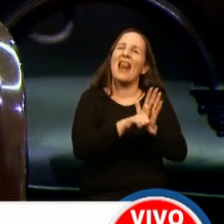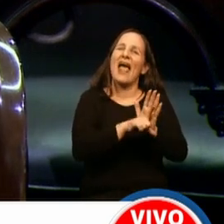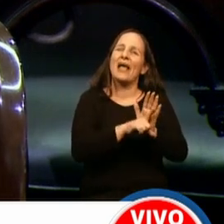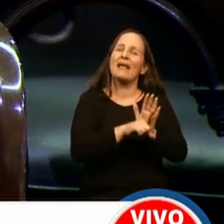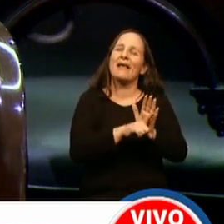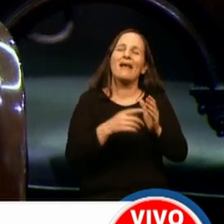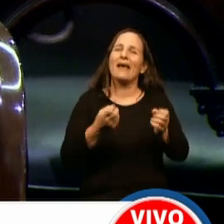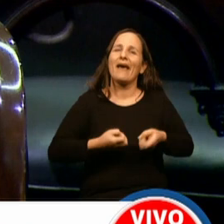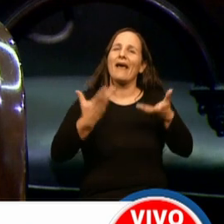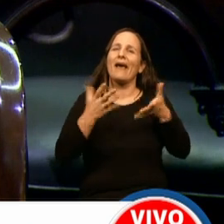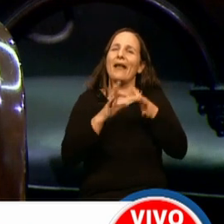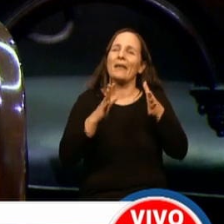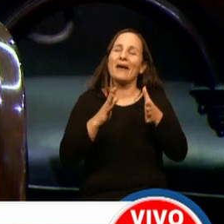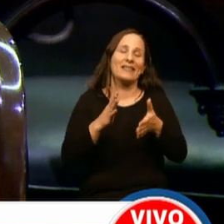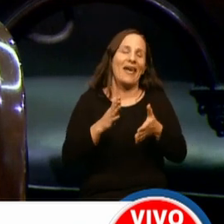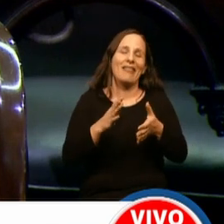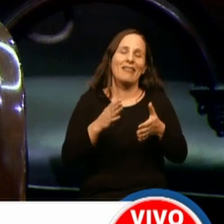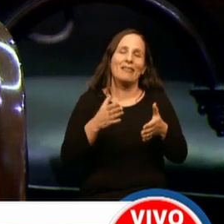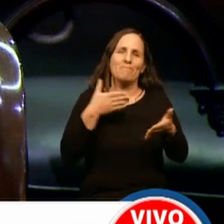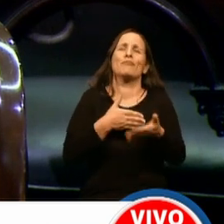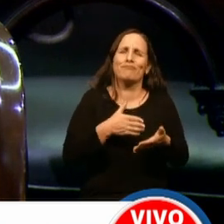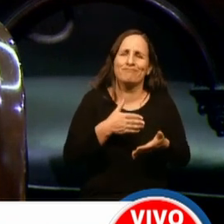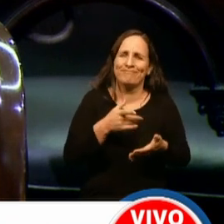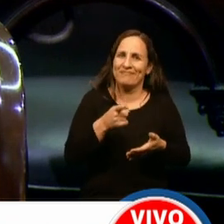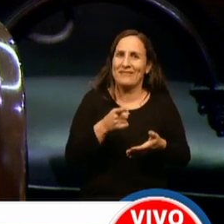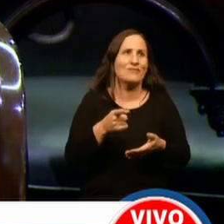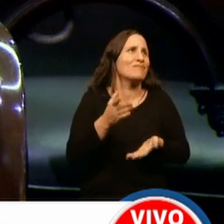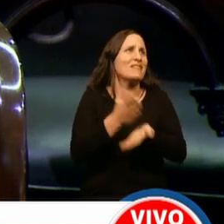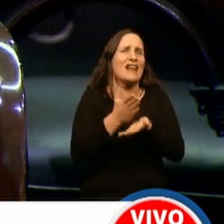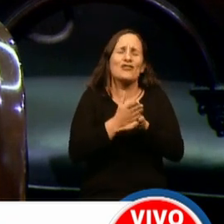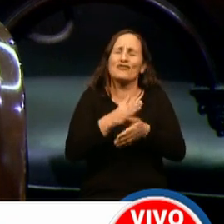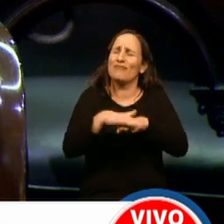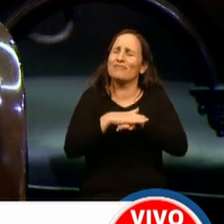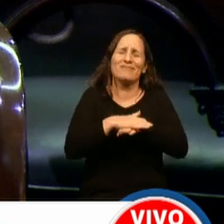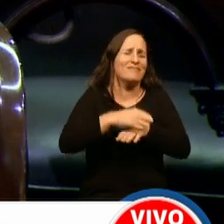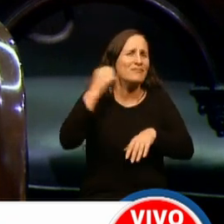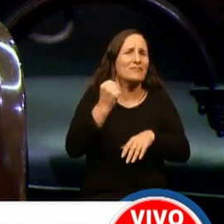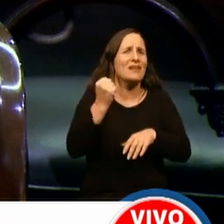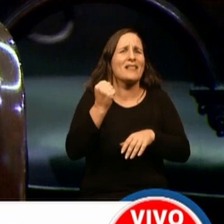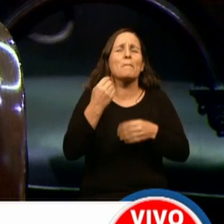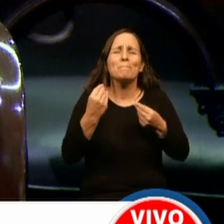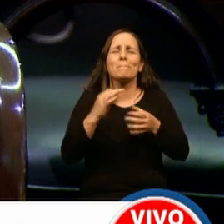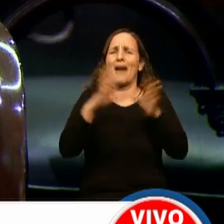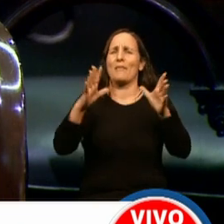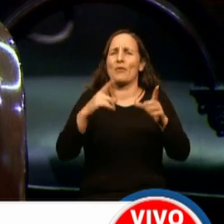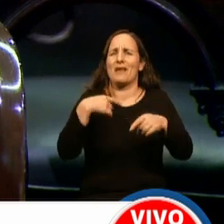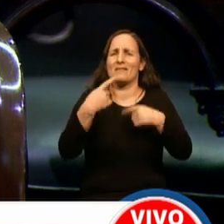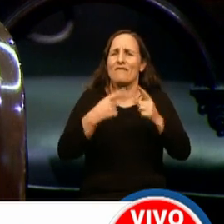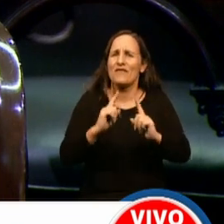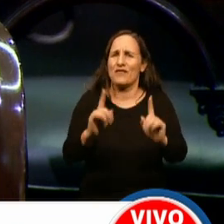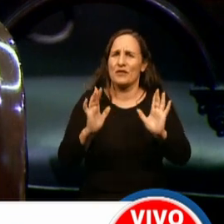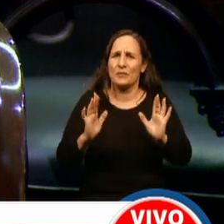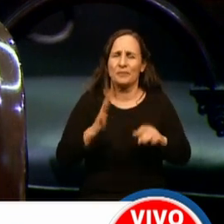libertad de expresión que es un derecho fundamental para el sostenimiento de la democracia y aquí entre la ética de la convicción